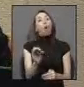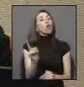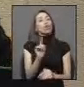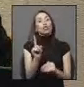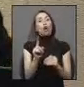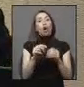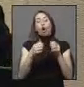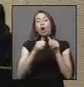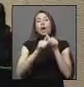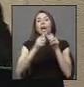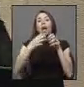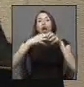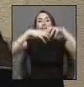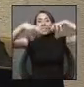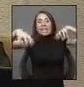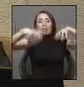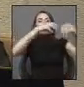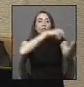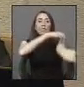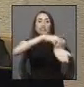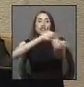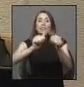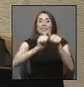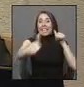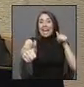independencia de la contigüidad de estas.